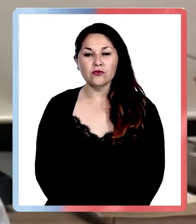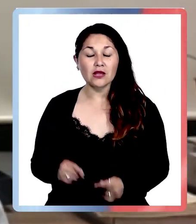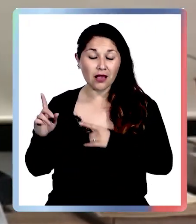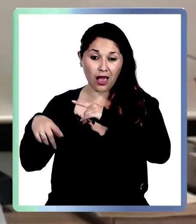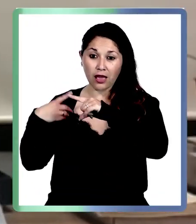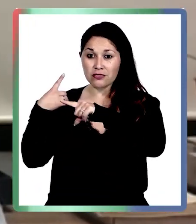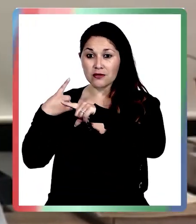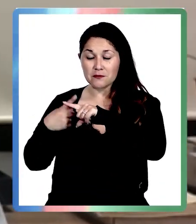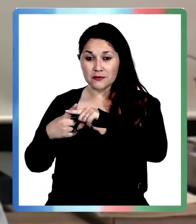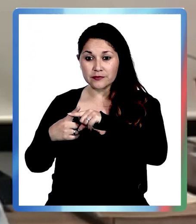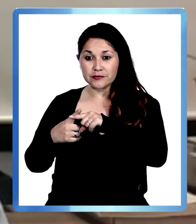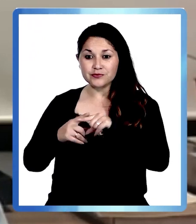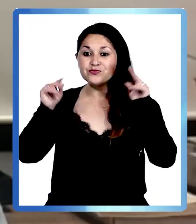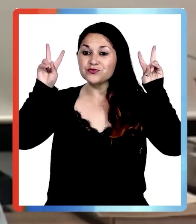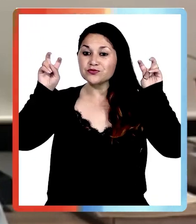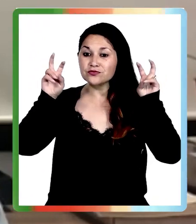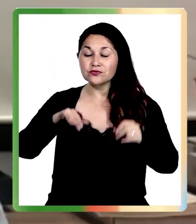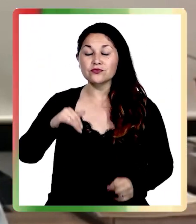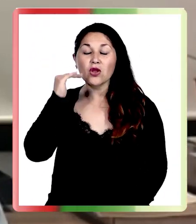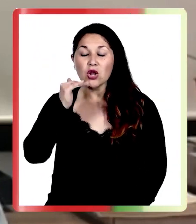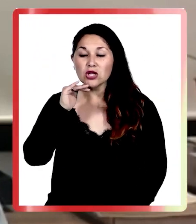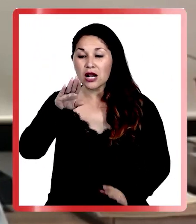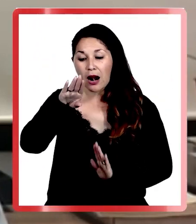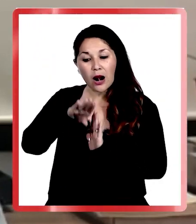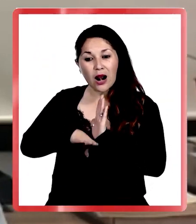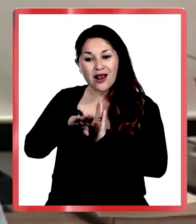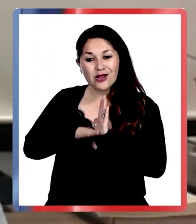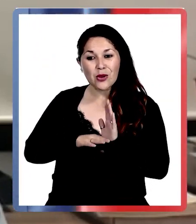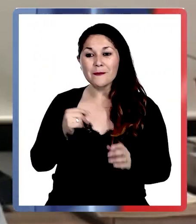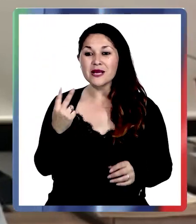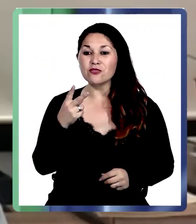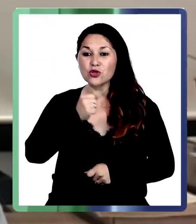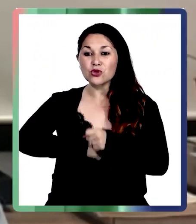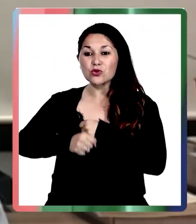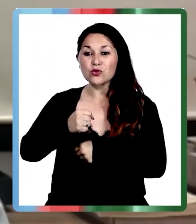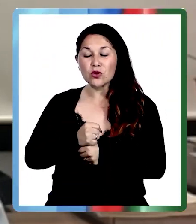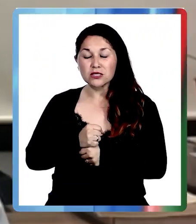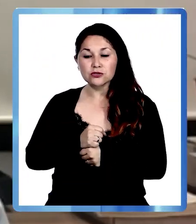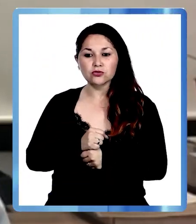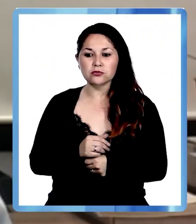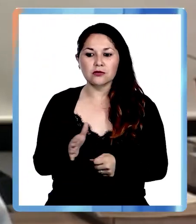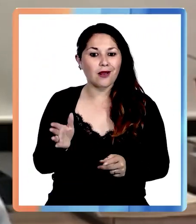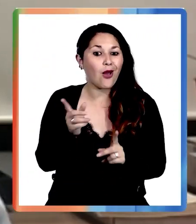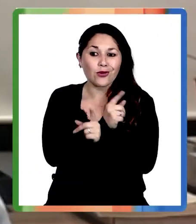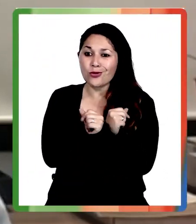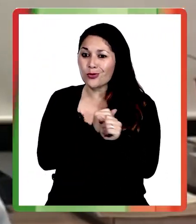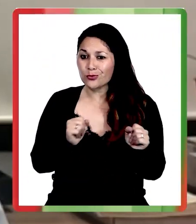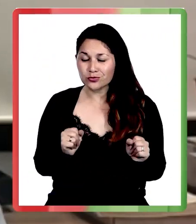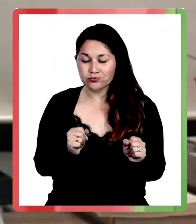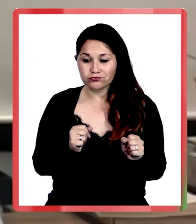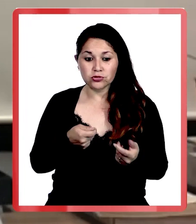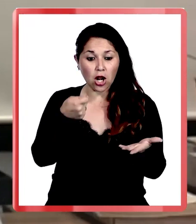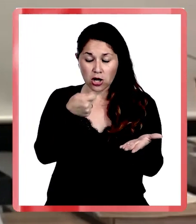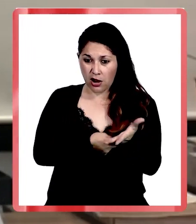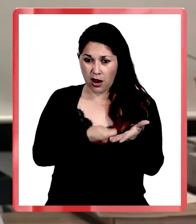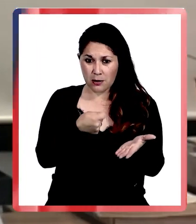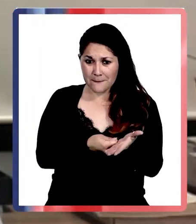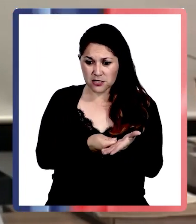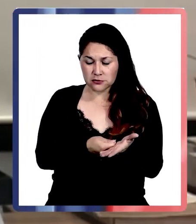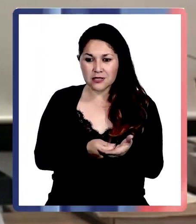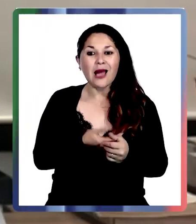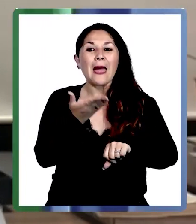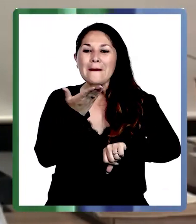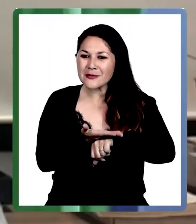tema que es el tema de los niños menores de 2 años. La Corte Suprema dijo que no se le puede cobrar, o sea, no puede